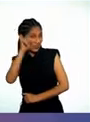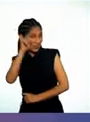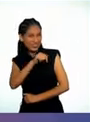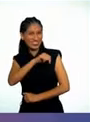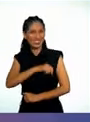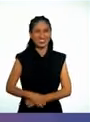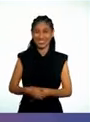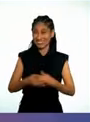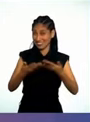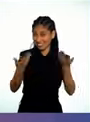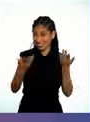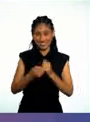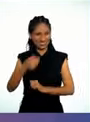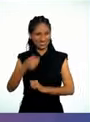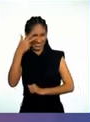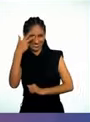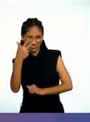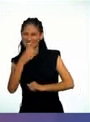fry